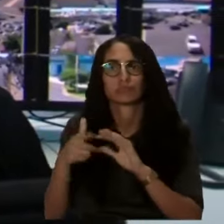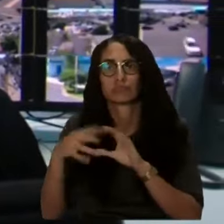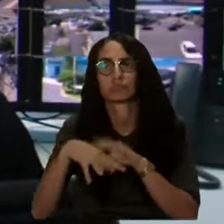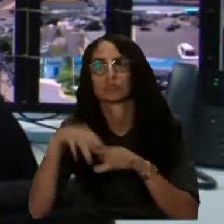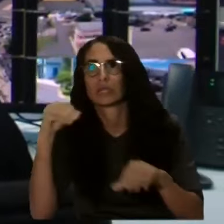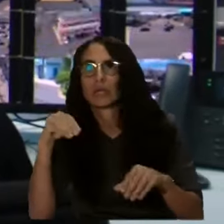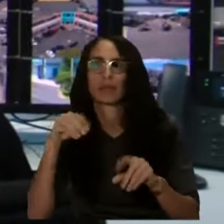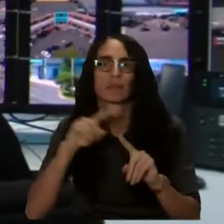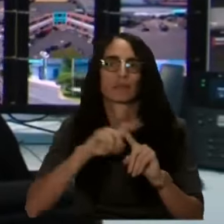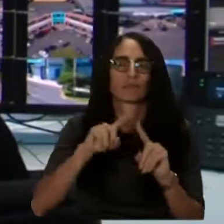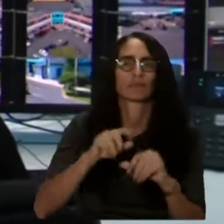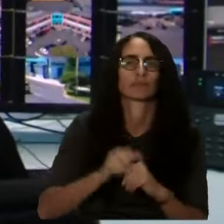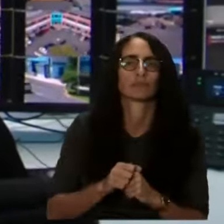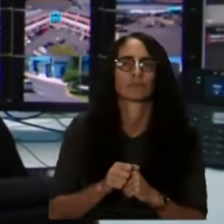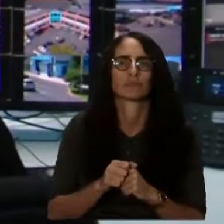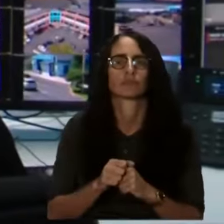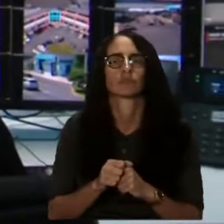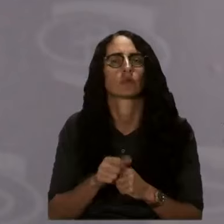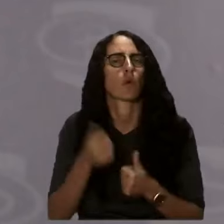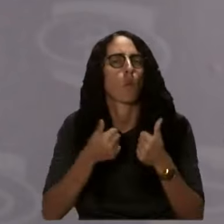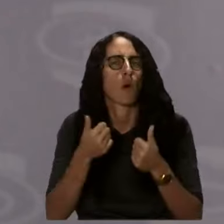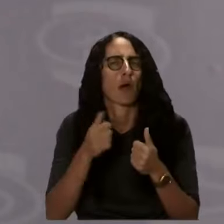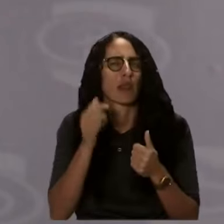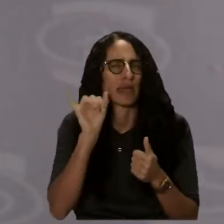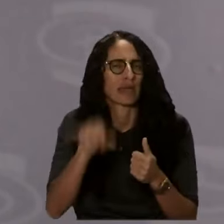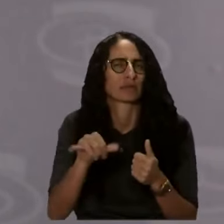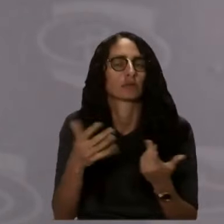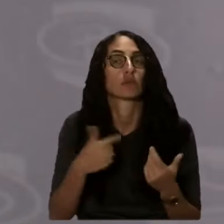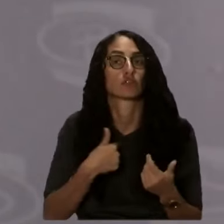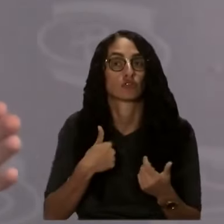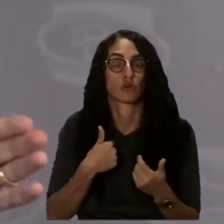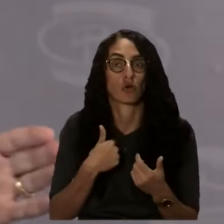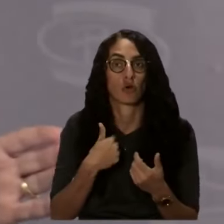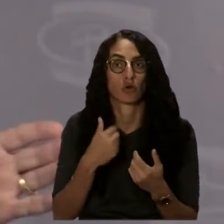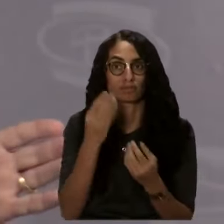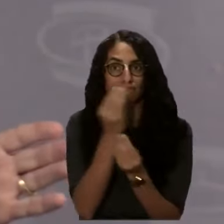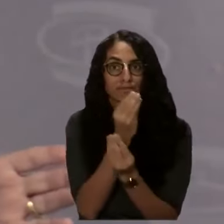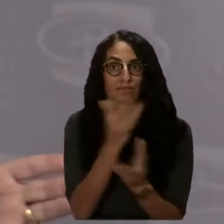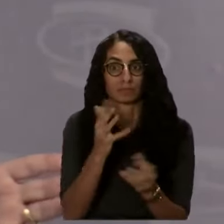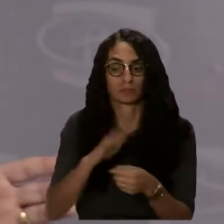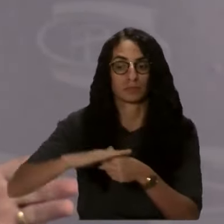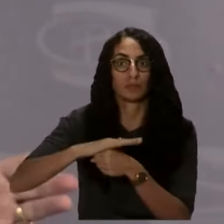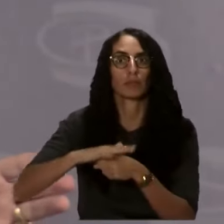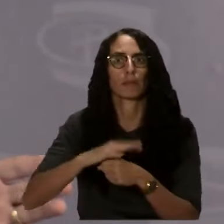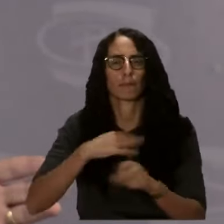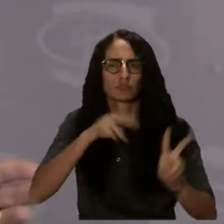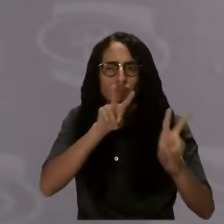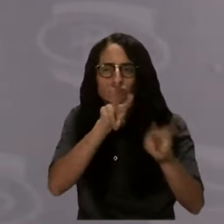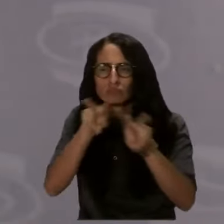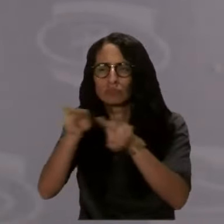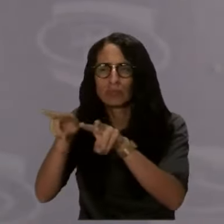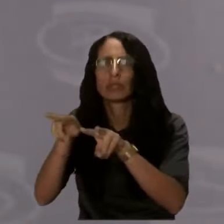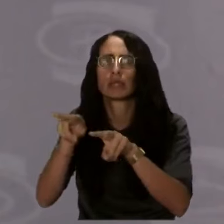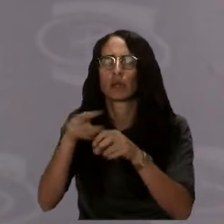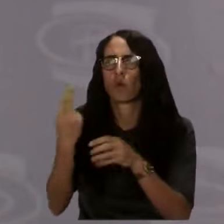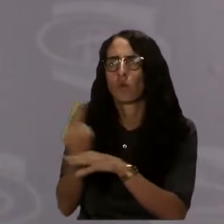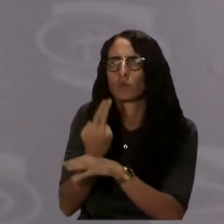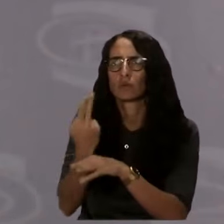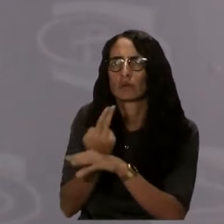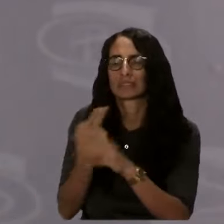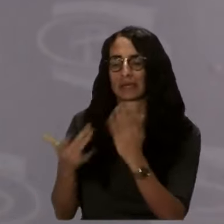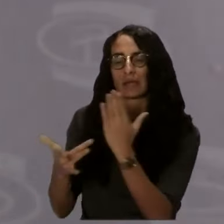municipio Cuál es la efectividad de eso que yo amplío mi área de vigilancia eh es utilizar